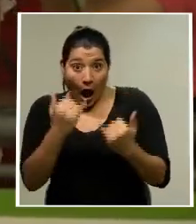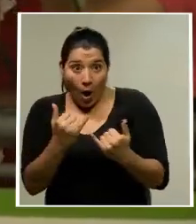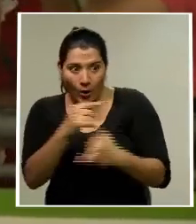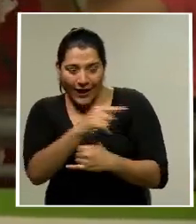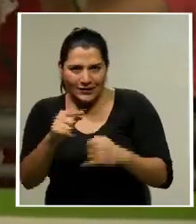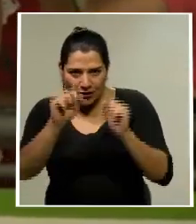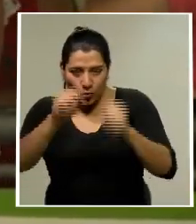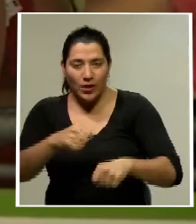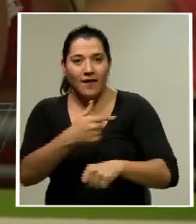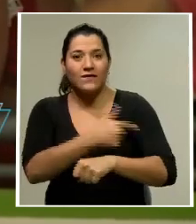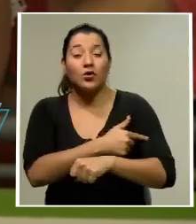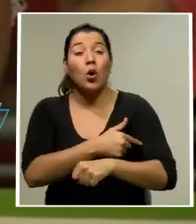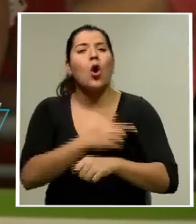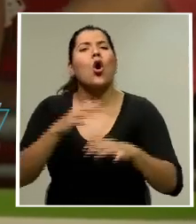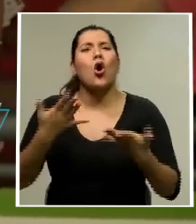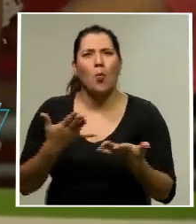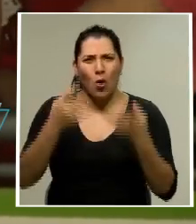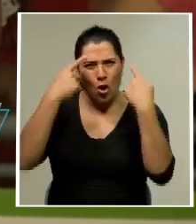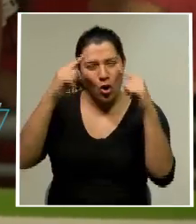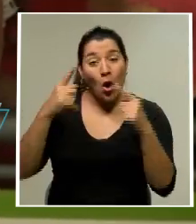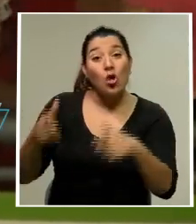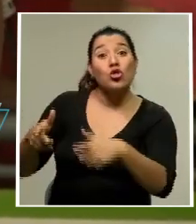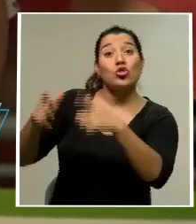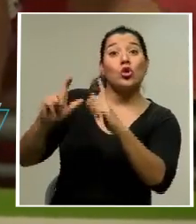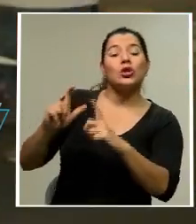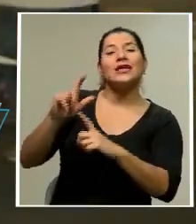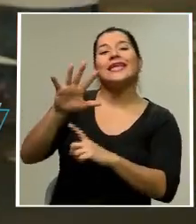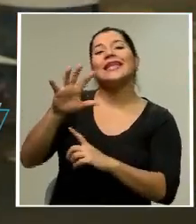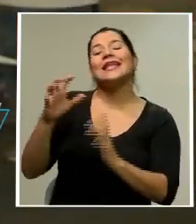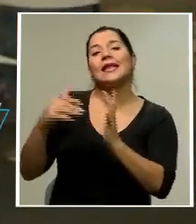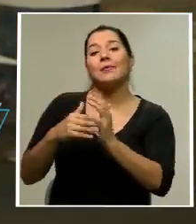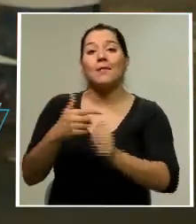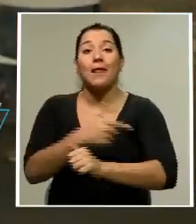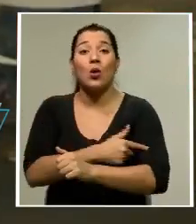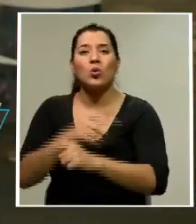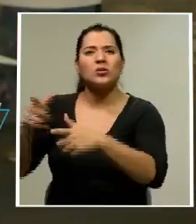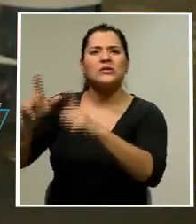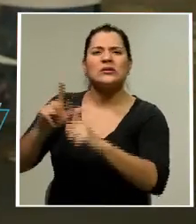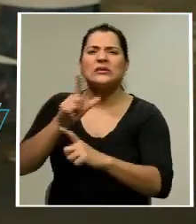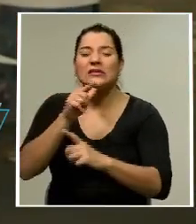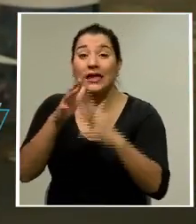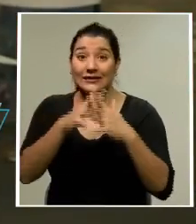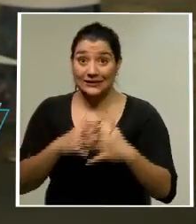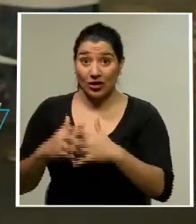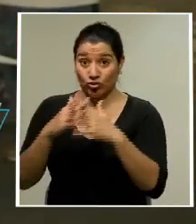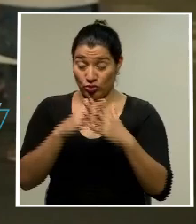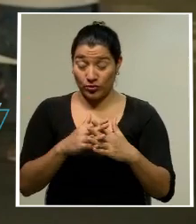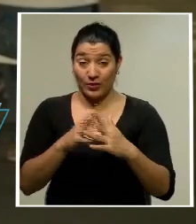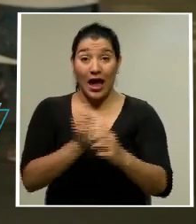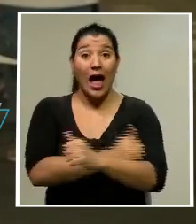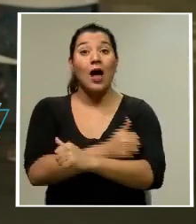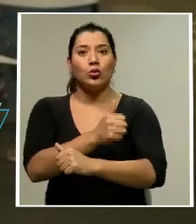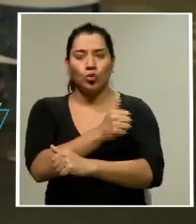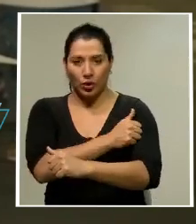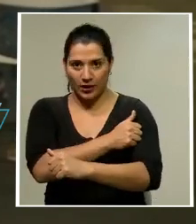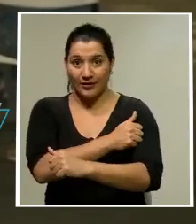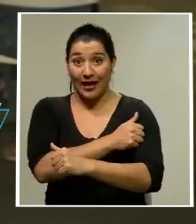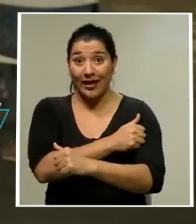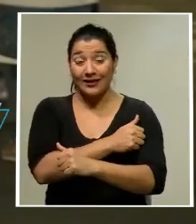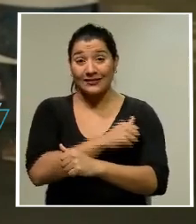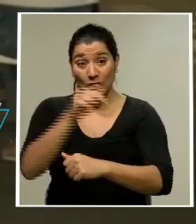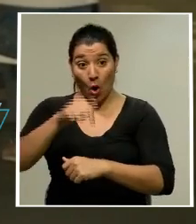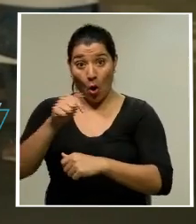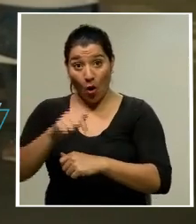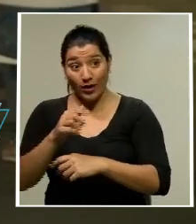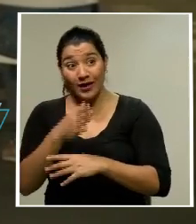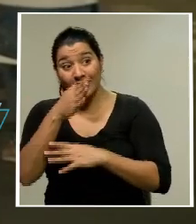se da a partir de la donación de 500,000 de vacunas que realizó Estados Unidos a Costa Rica. Las autoridades hicieron una visita este jueves